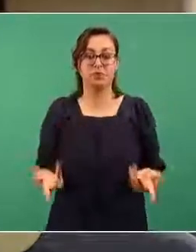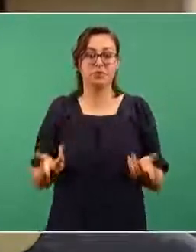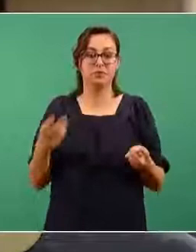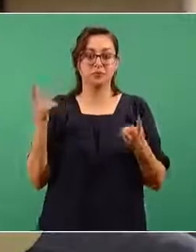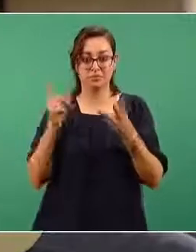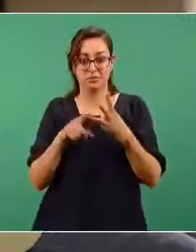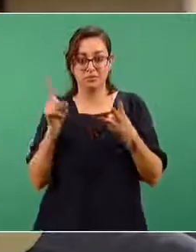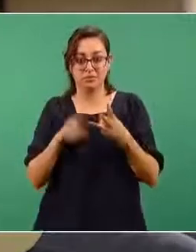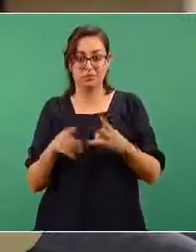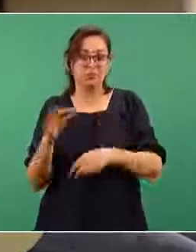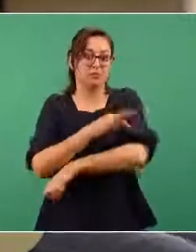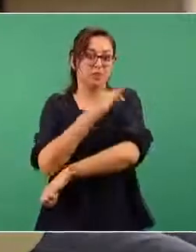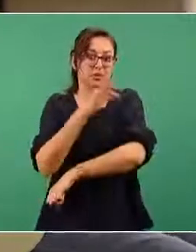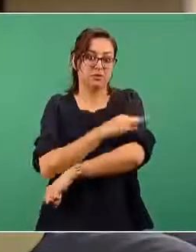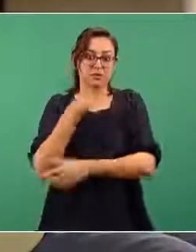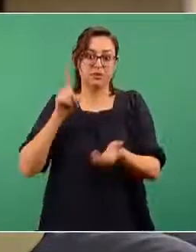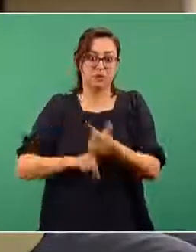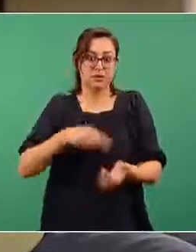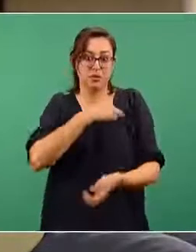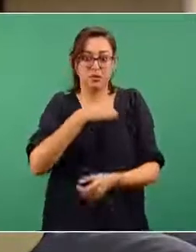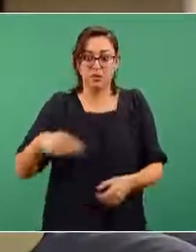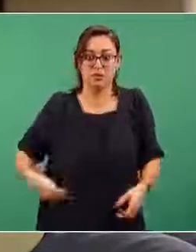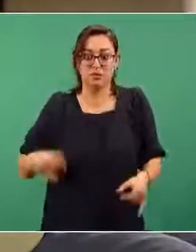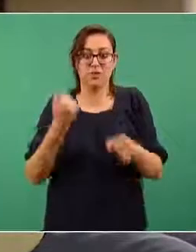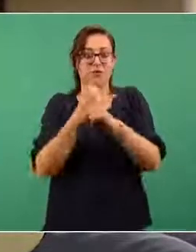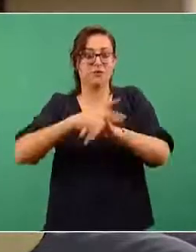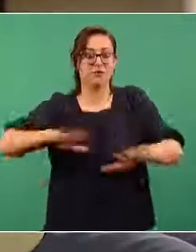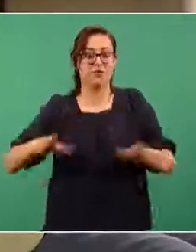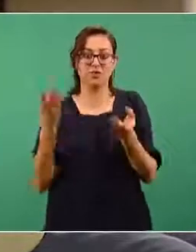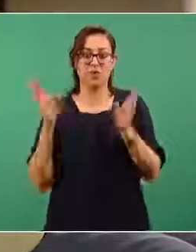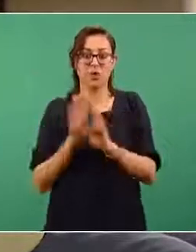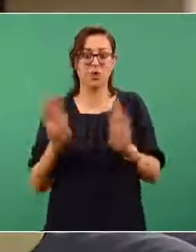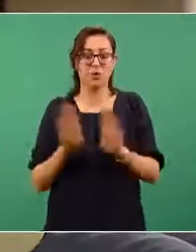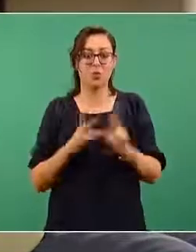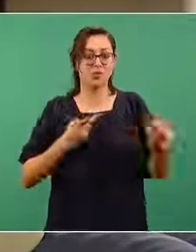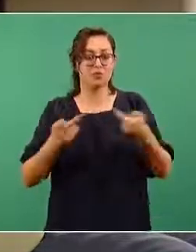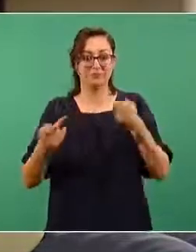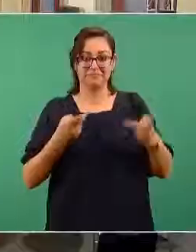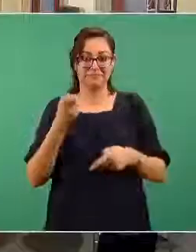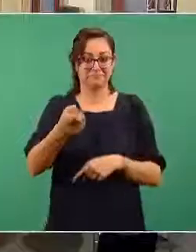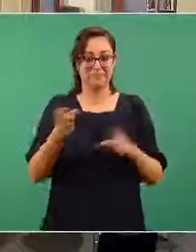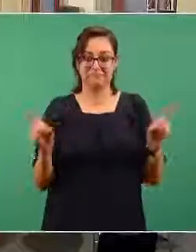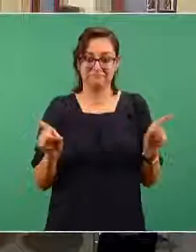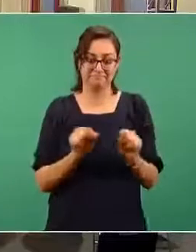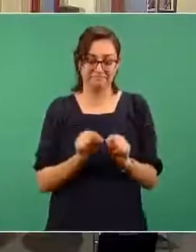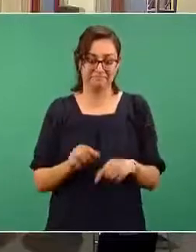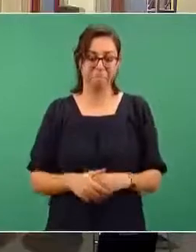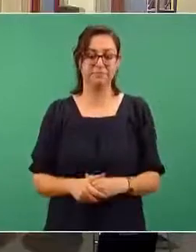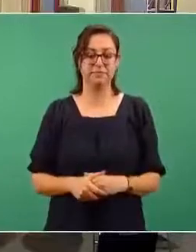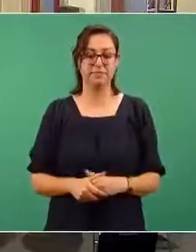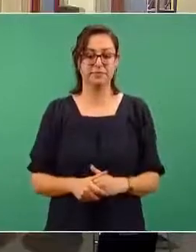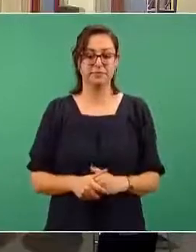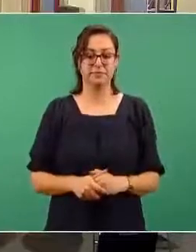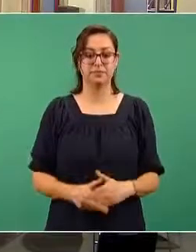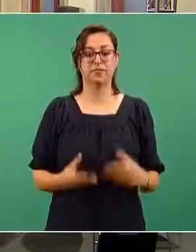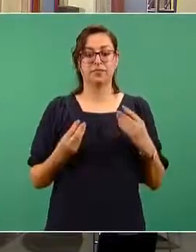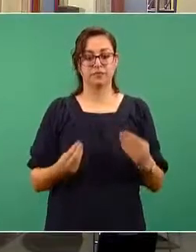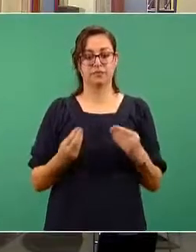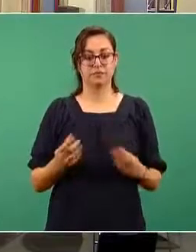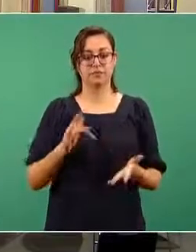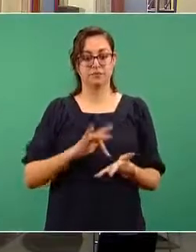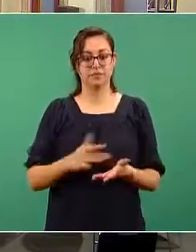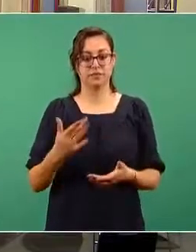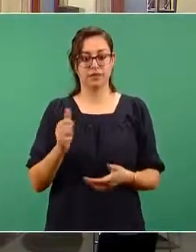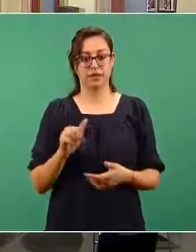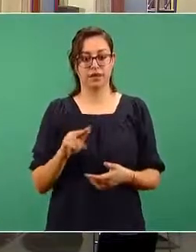cómo van las vacunaciones en los municipios o de qué planes se tienen. Nada más. Muchas gracias, Arturo.